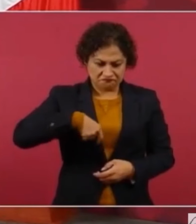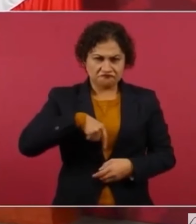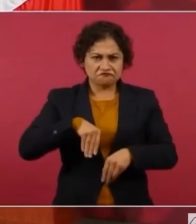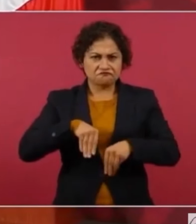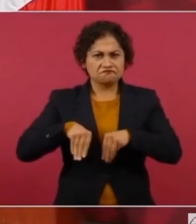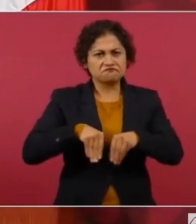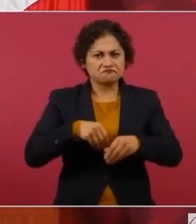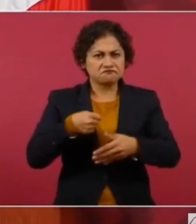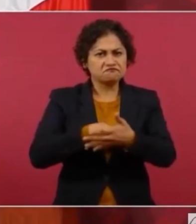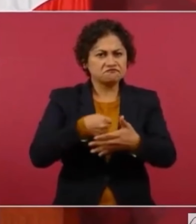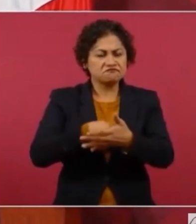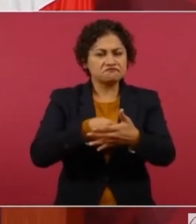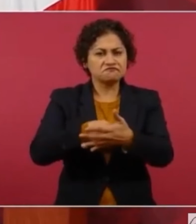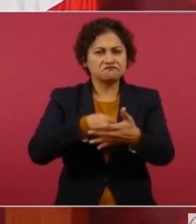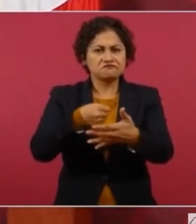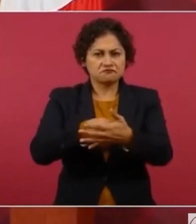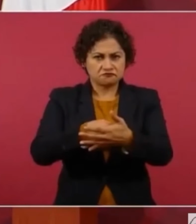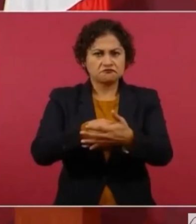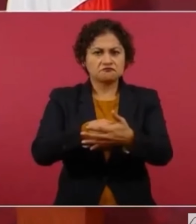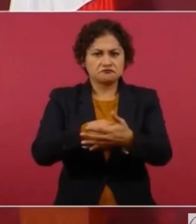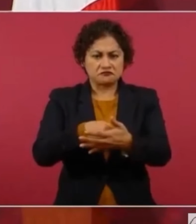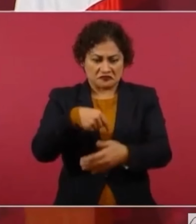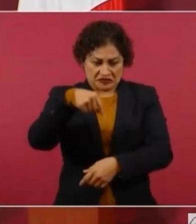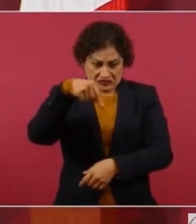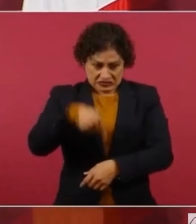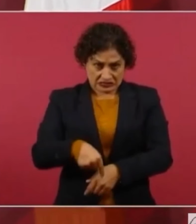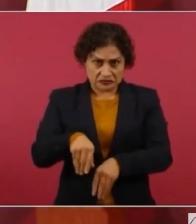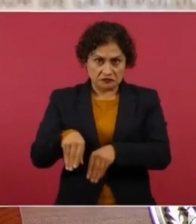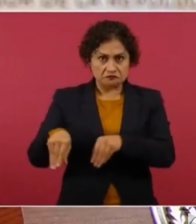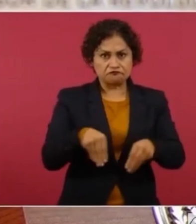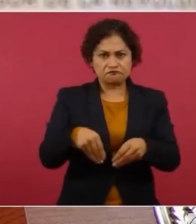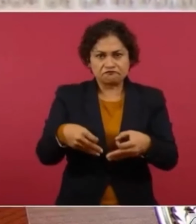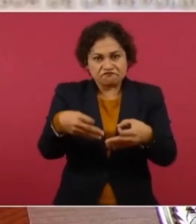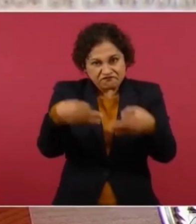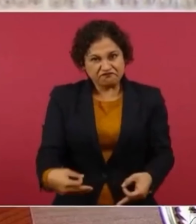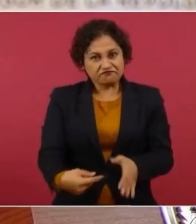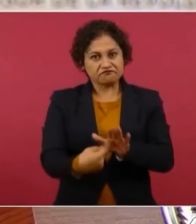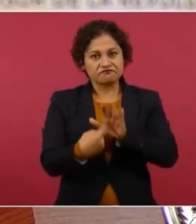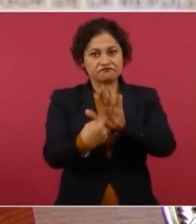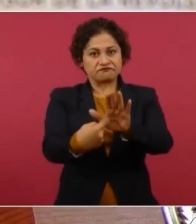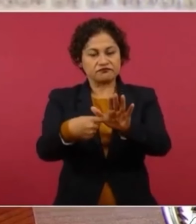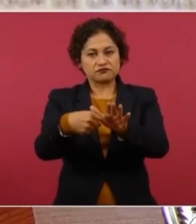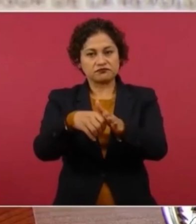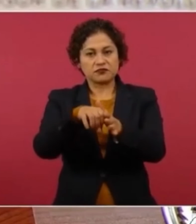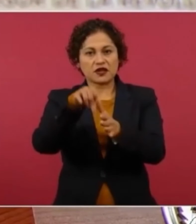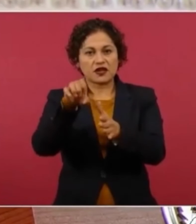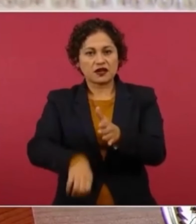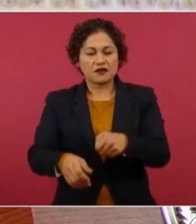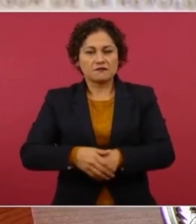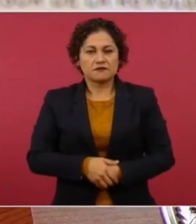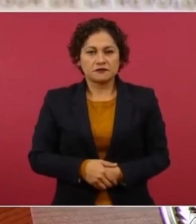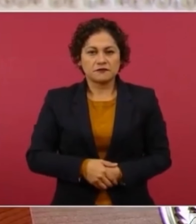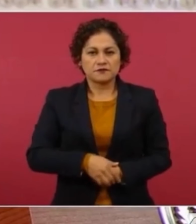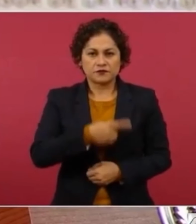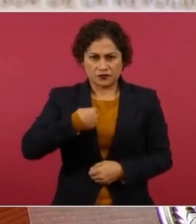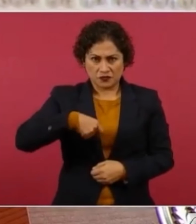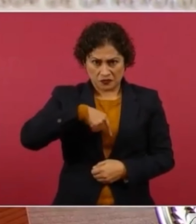salió adelante este movimiento y es ejemplar. ¿Y qué vamos a estar nosotros con medidas